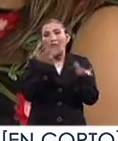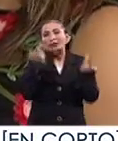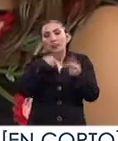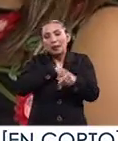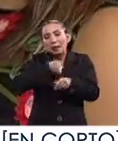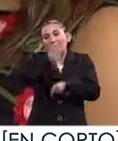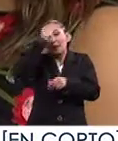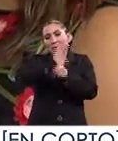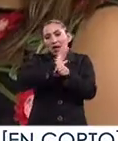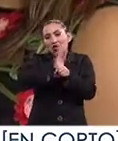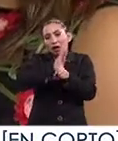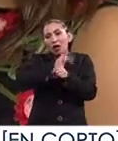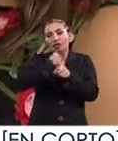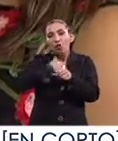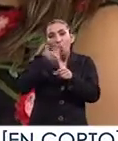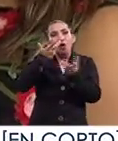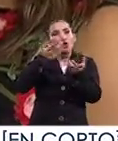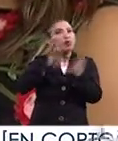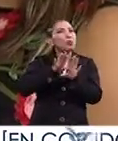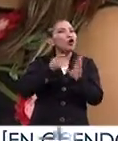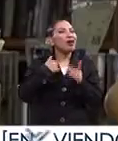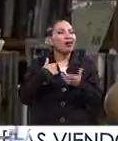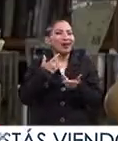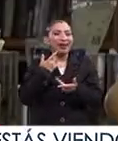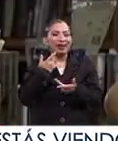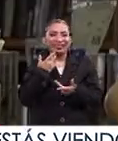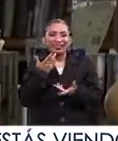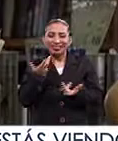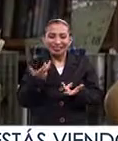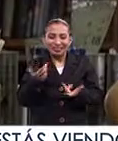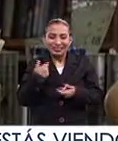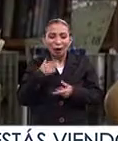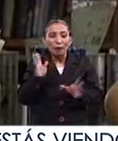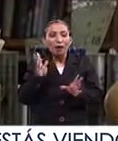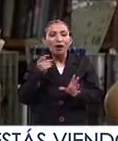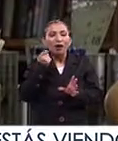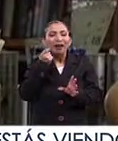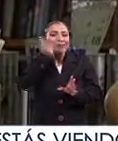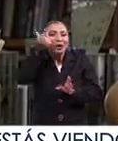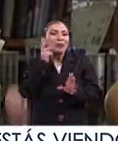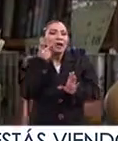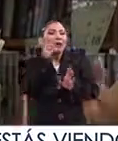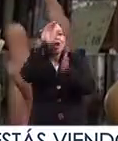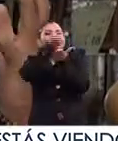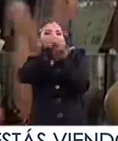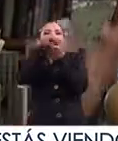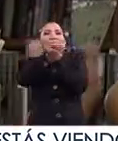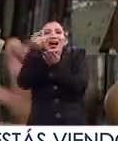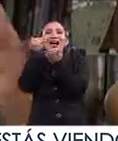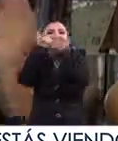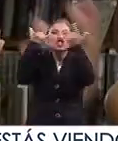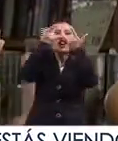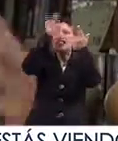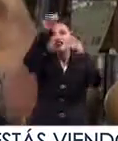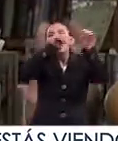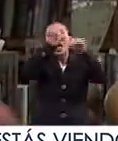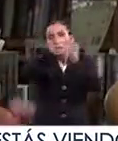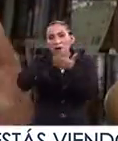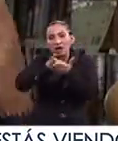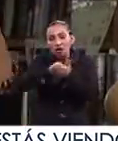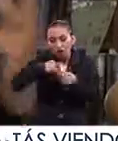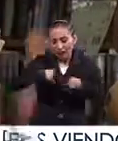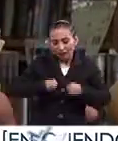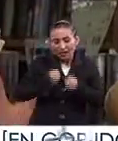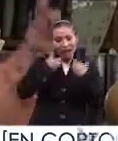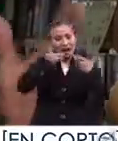hacer mi primera película. Hice como una especie de primer documento de mi vida en Nueva York,